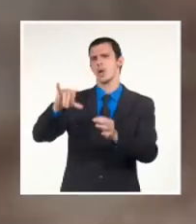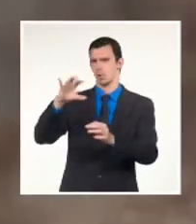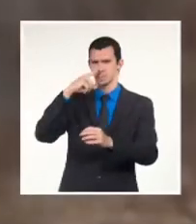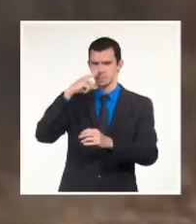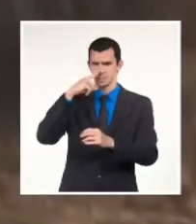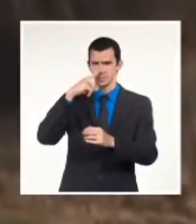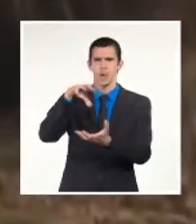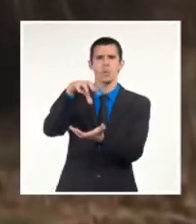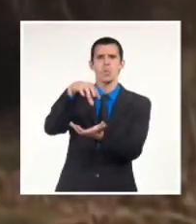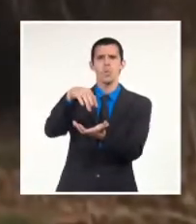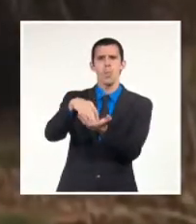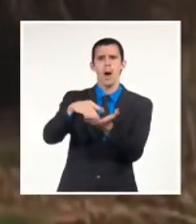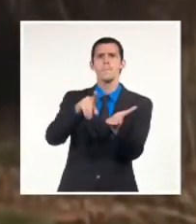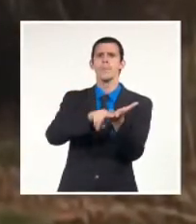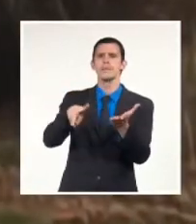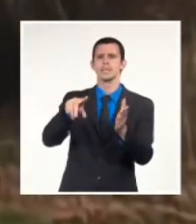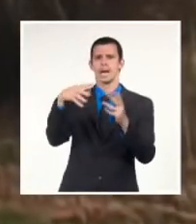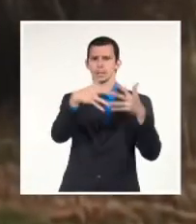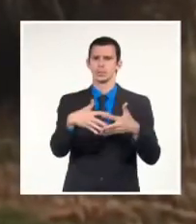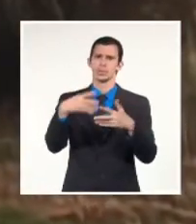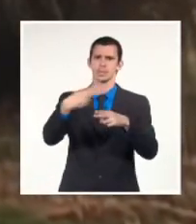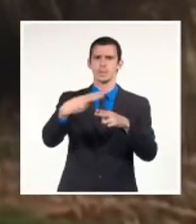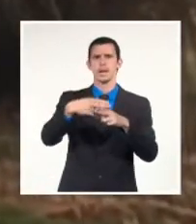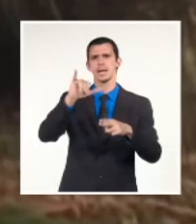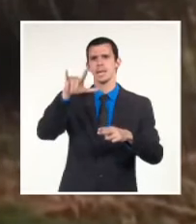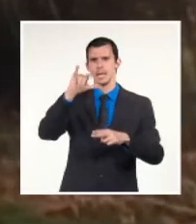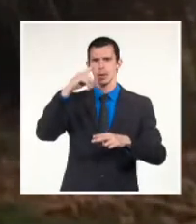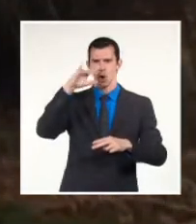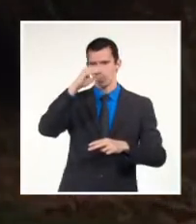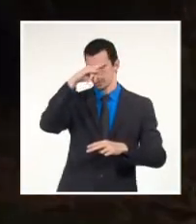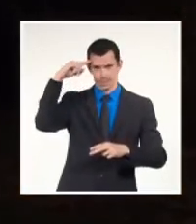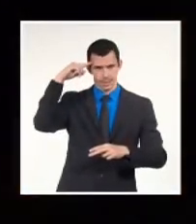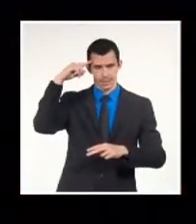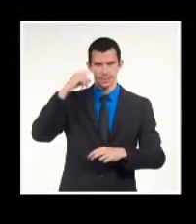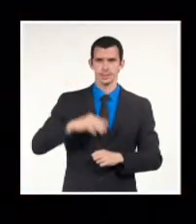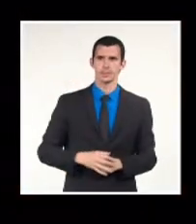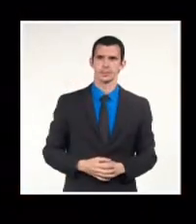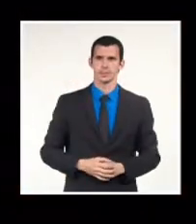esa era la super máxima que había.